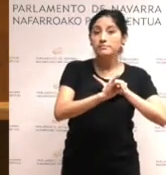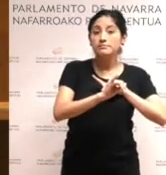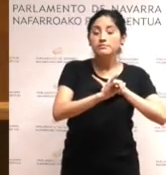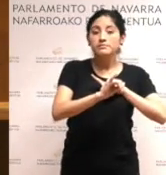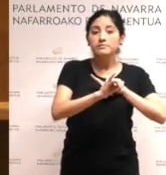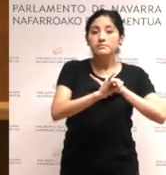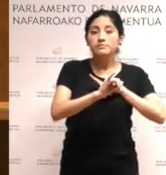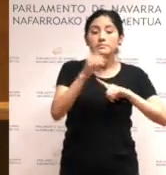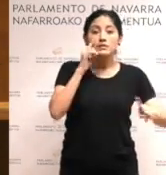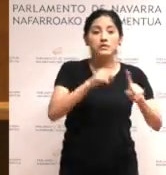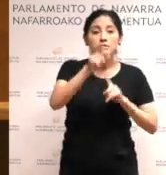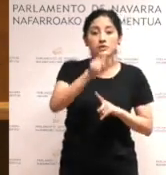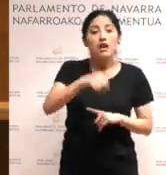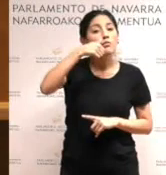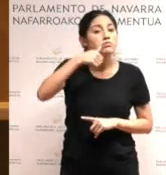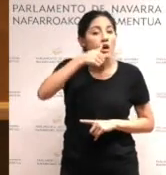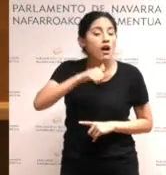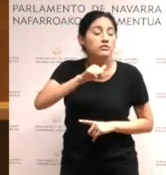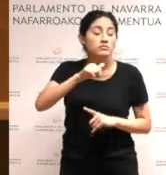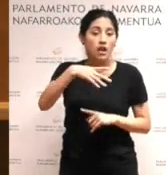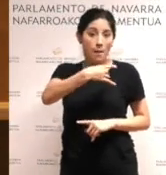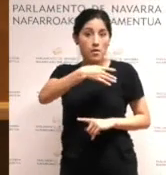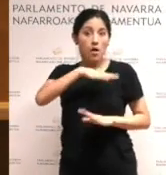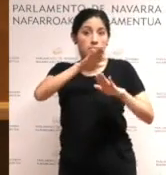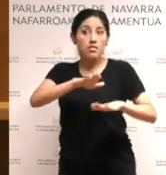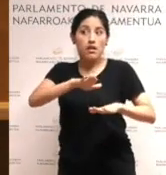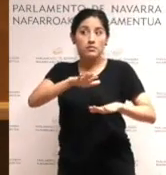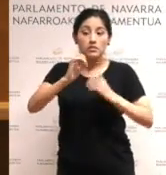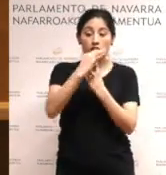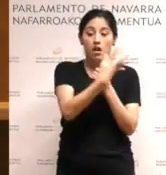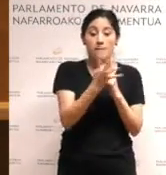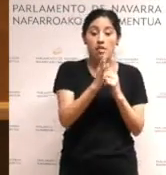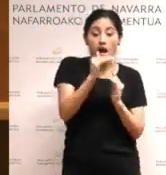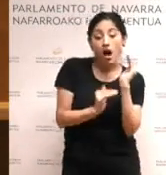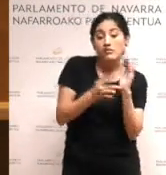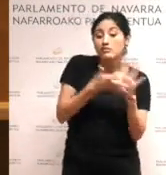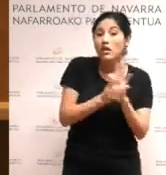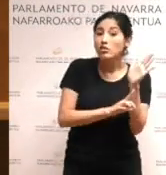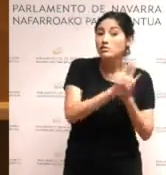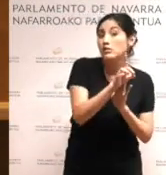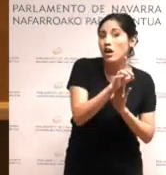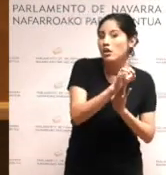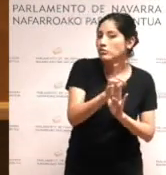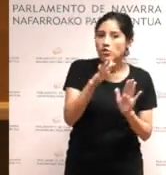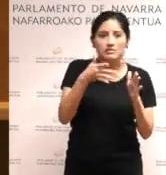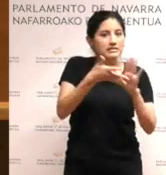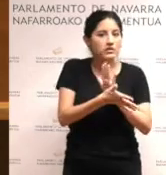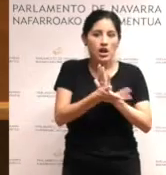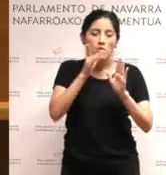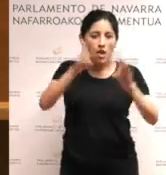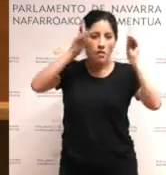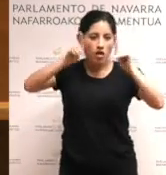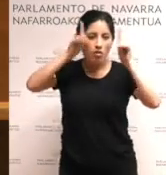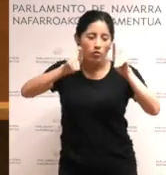mantener al señor Sánchez en la Moncloa, bajar las ratios no solo sería progresista, sería el colmo de la innovación pedagógica,